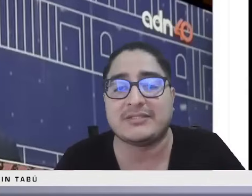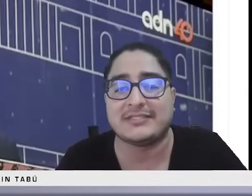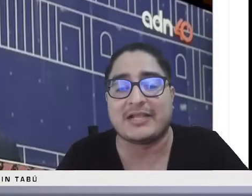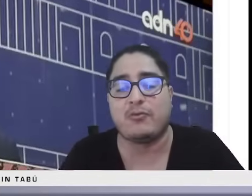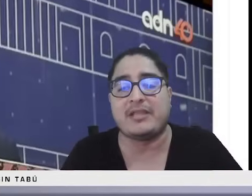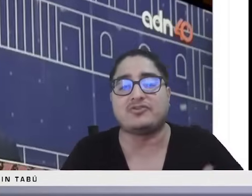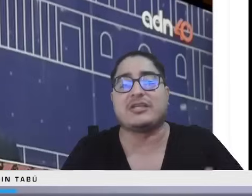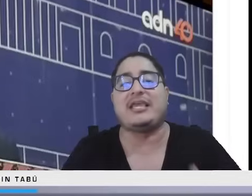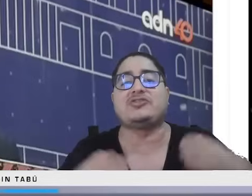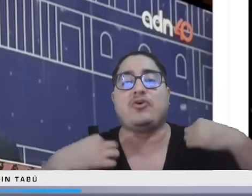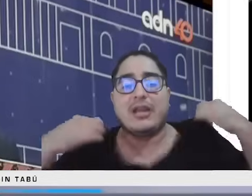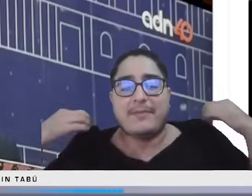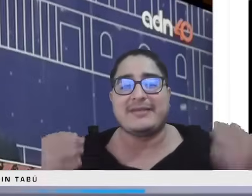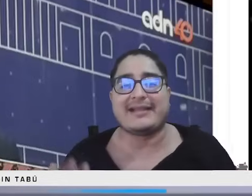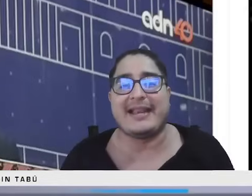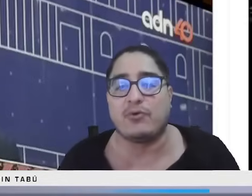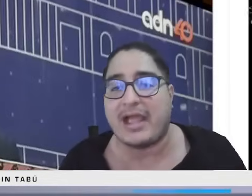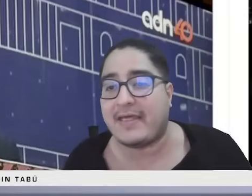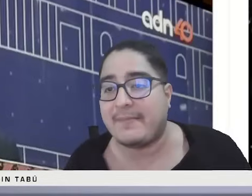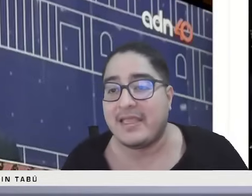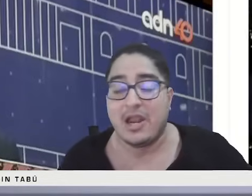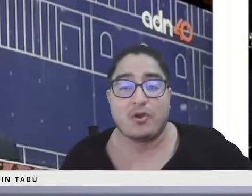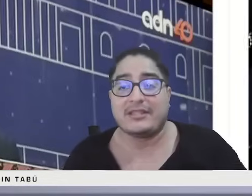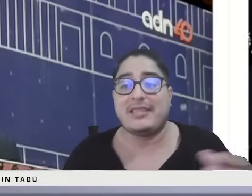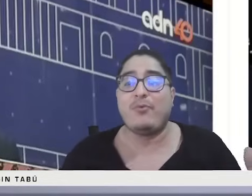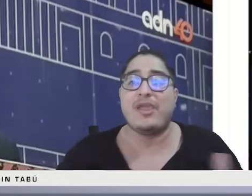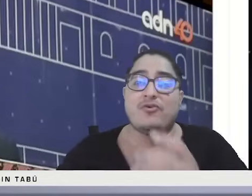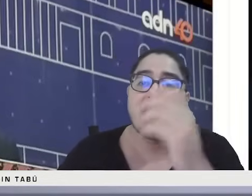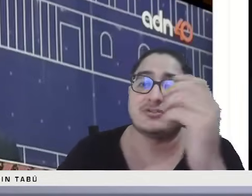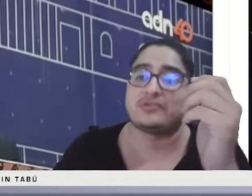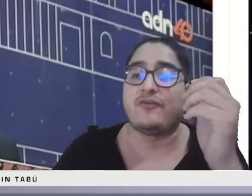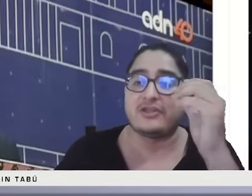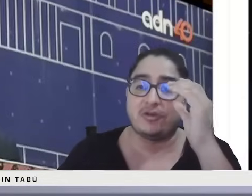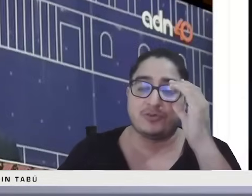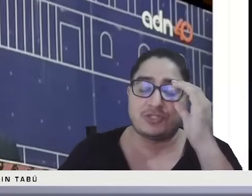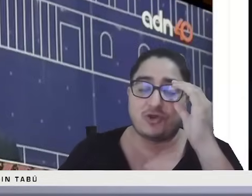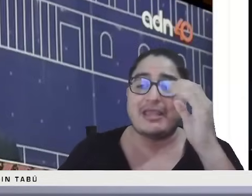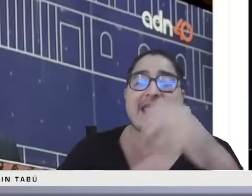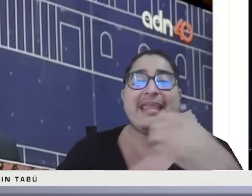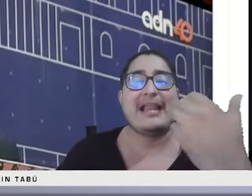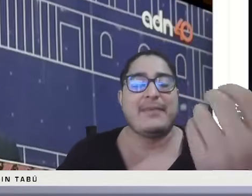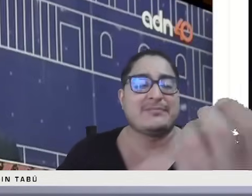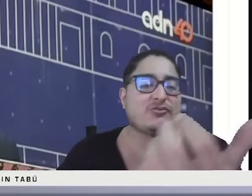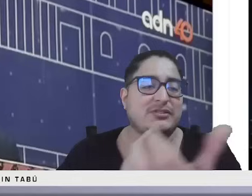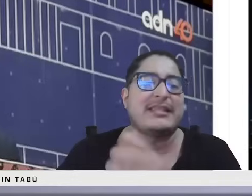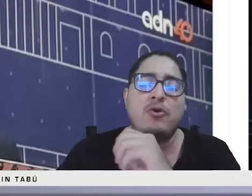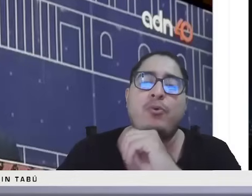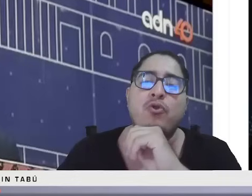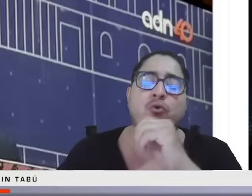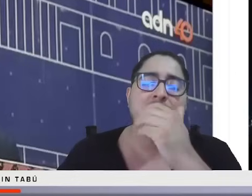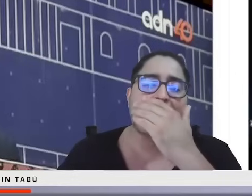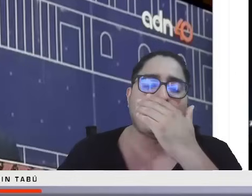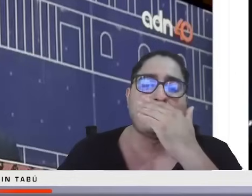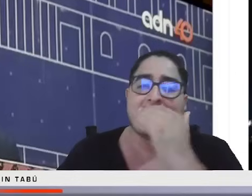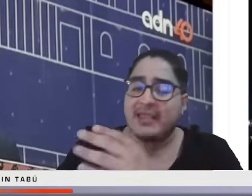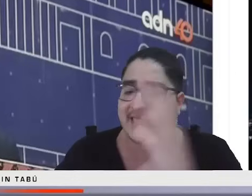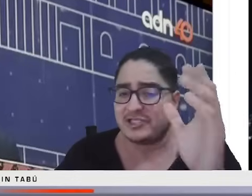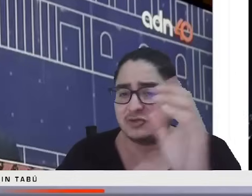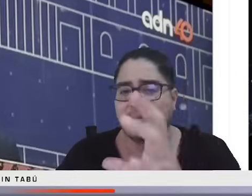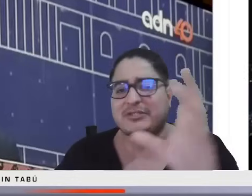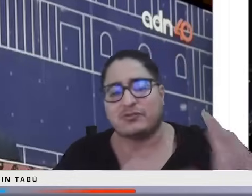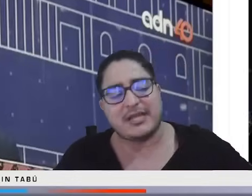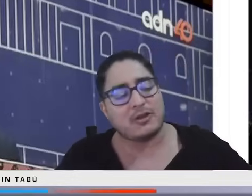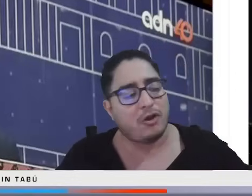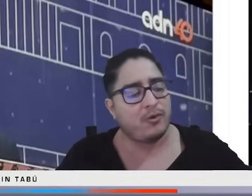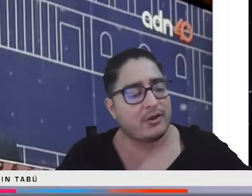con propuestas y argumentos que hizo la misma Clara Brugada. Lo que tiene muy enojados a todo el frente opositor, y la misma Azucena no pudo ocultarlo. De